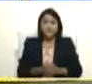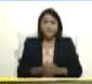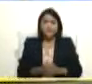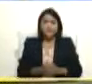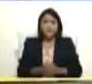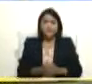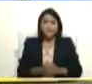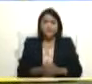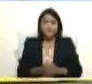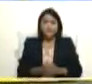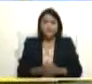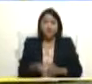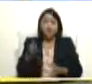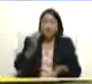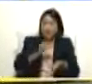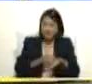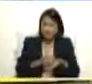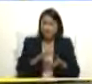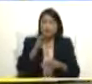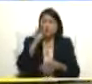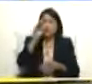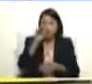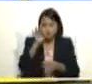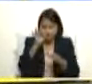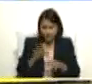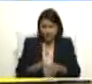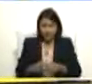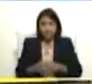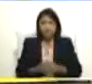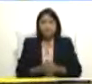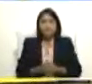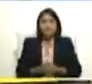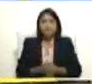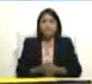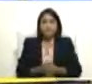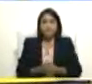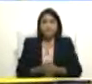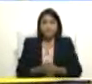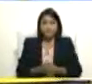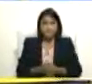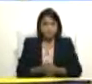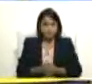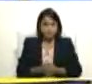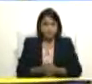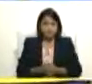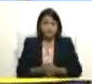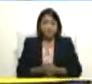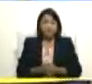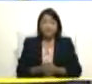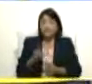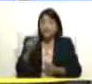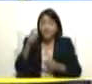Llegará el día en que volveremos a traerla en el debate público, escrita